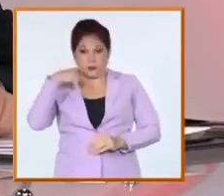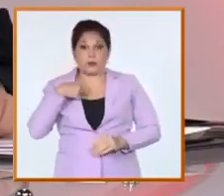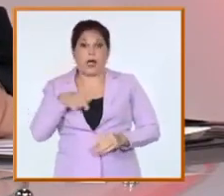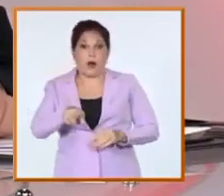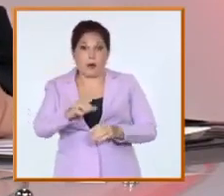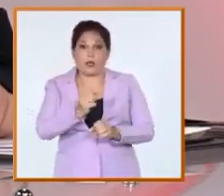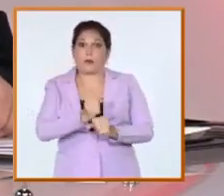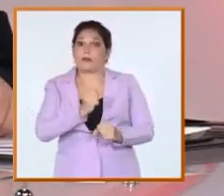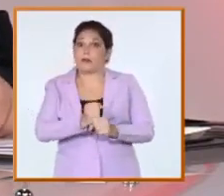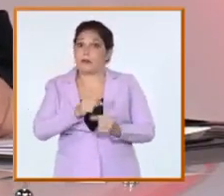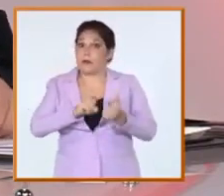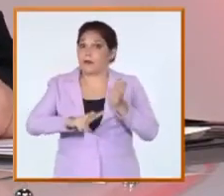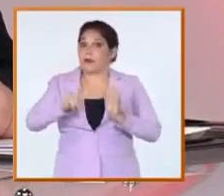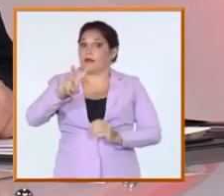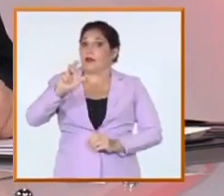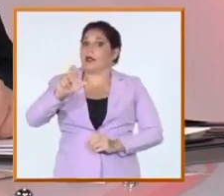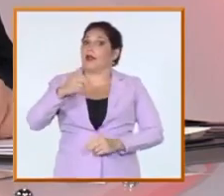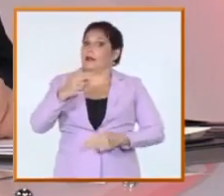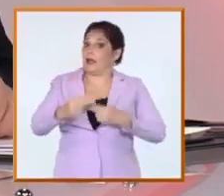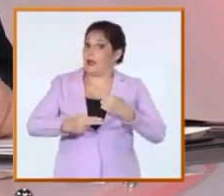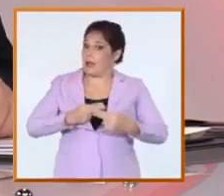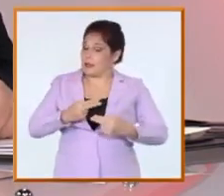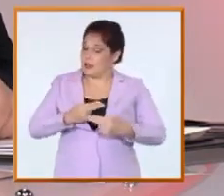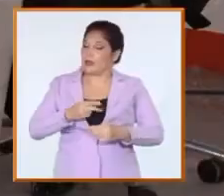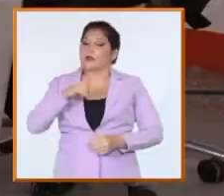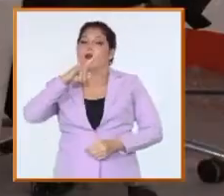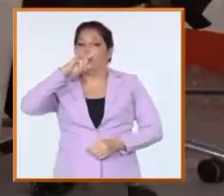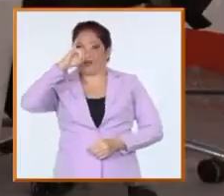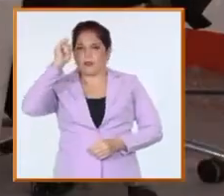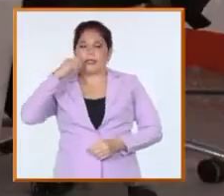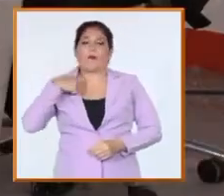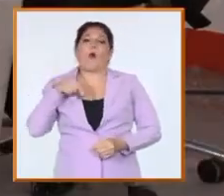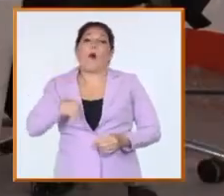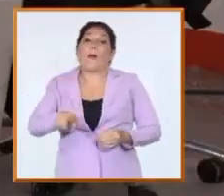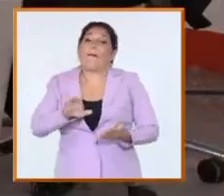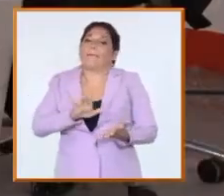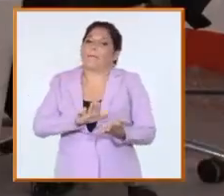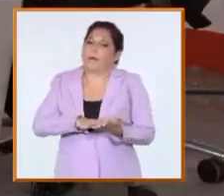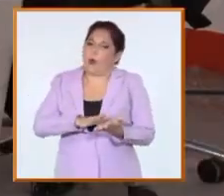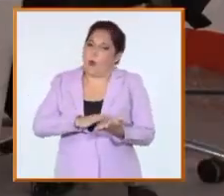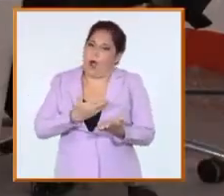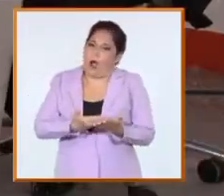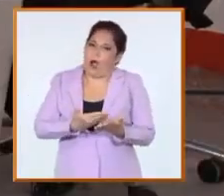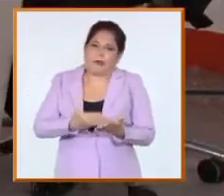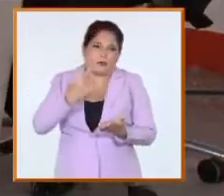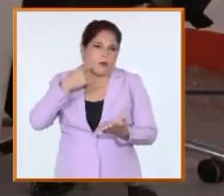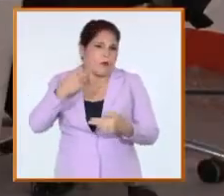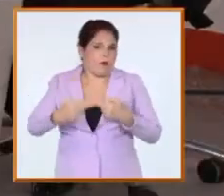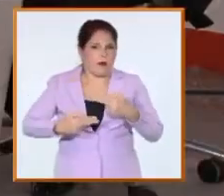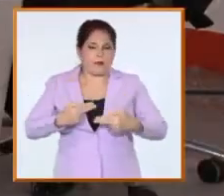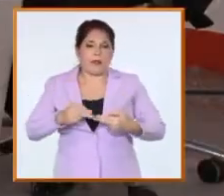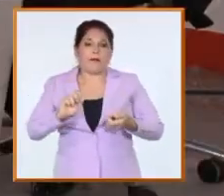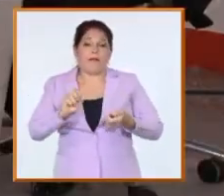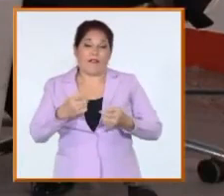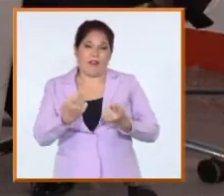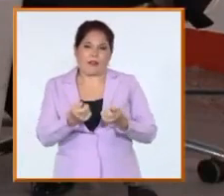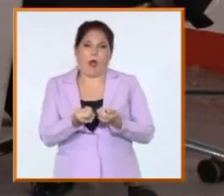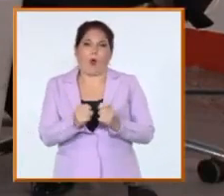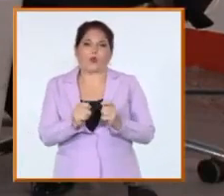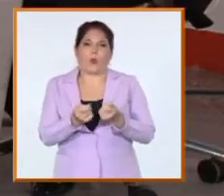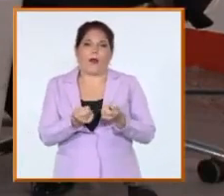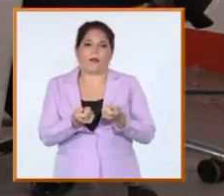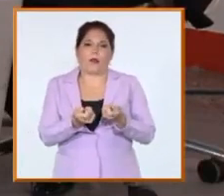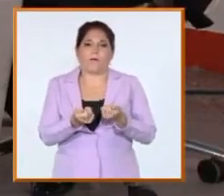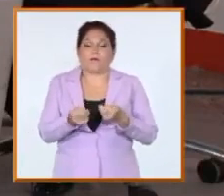nada Creo que en Villa Clara tenemos una máquina que estamos probando estamos en la parte de ahora de la parte automática y